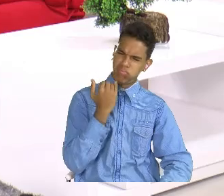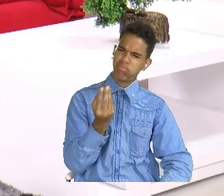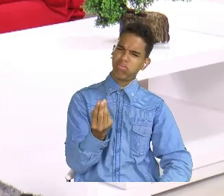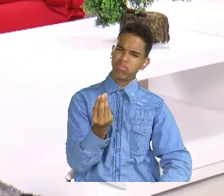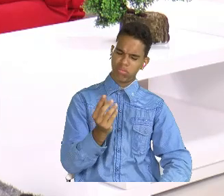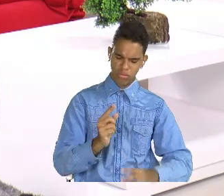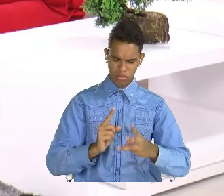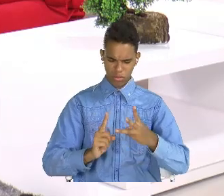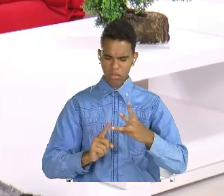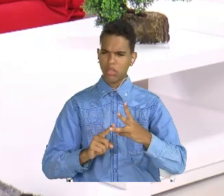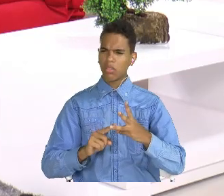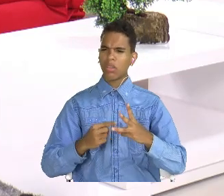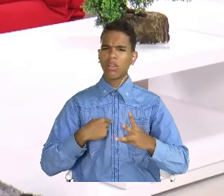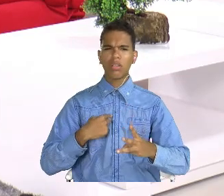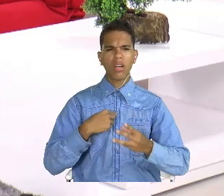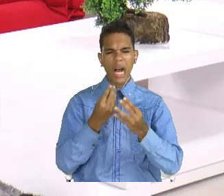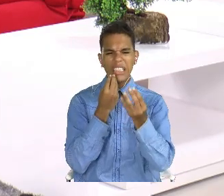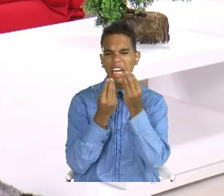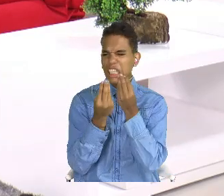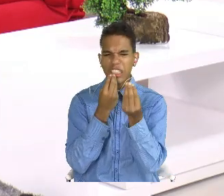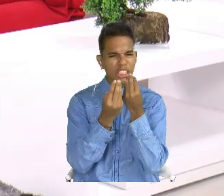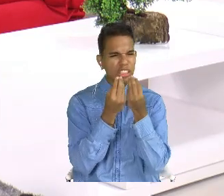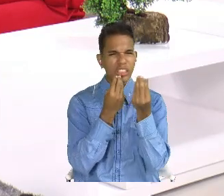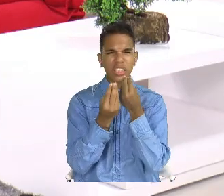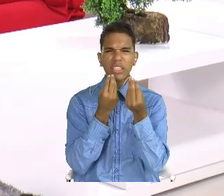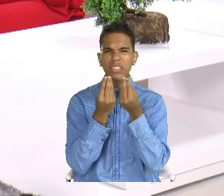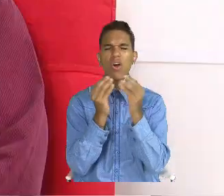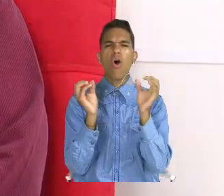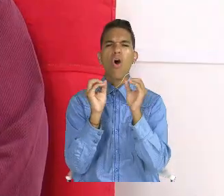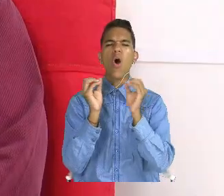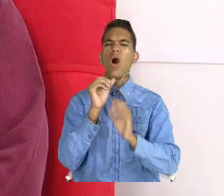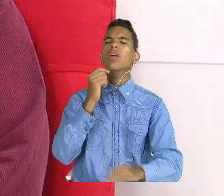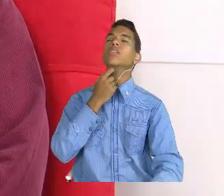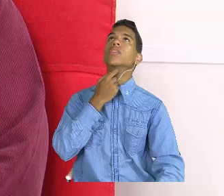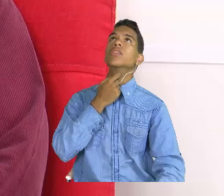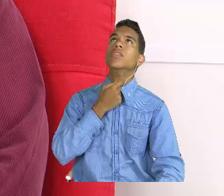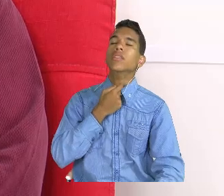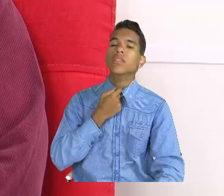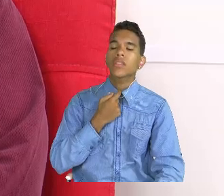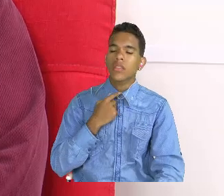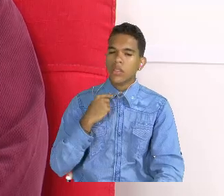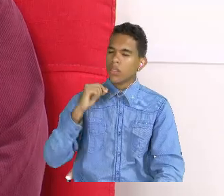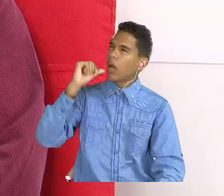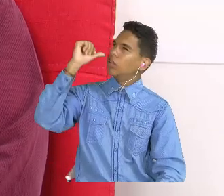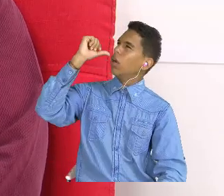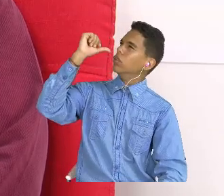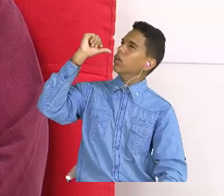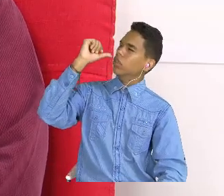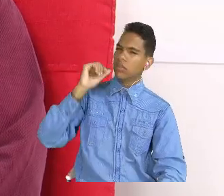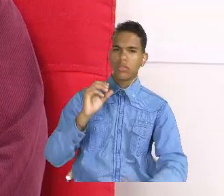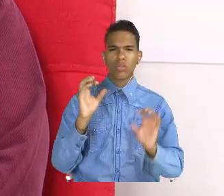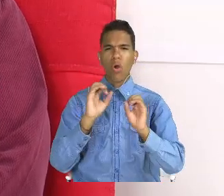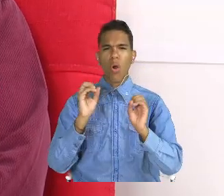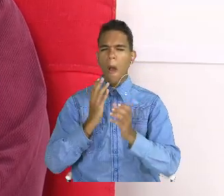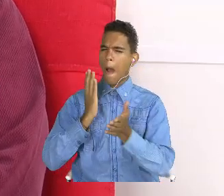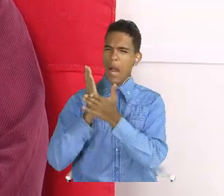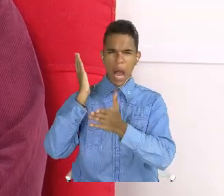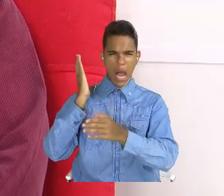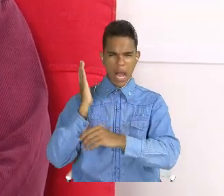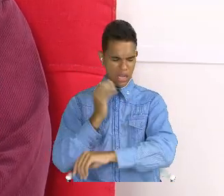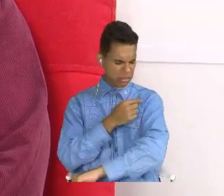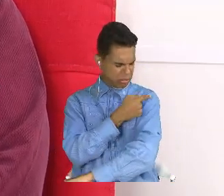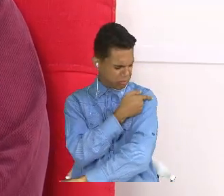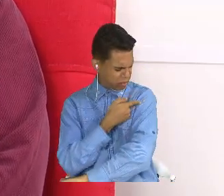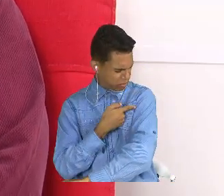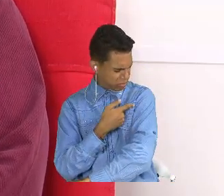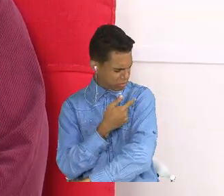muchas ganas de estar comiendo, tomo mucho líquido, doctor, no estoy cicatrizando bien. Todo esto puede,